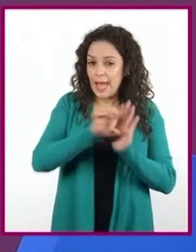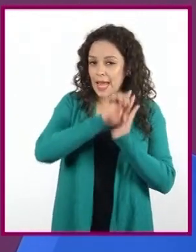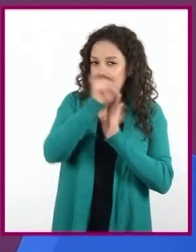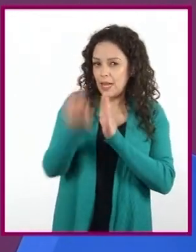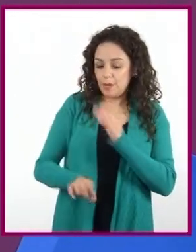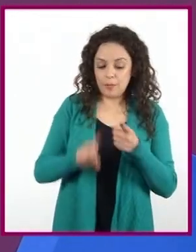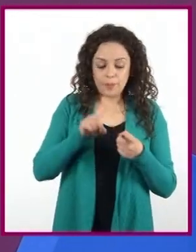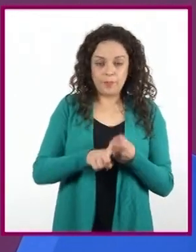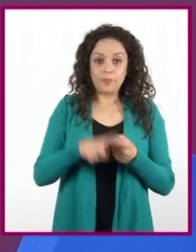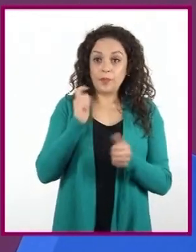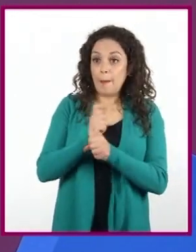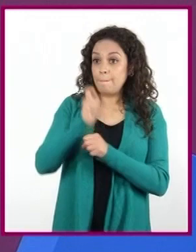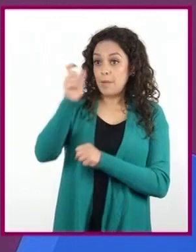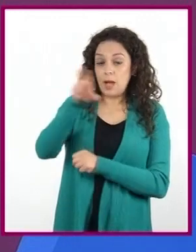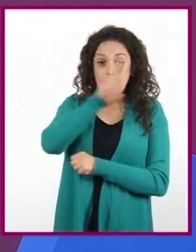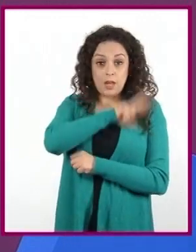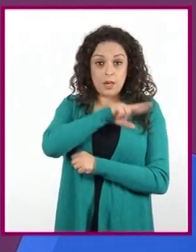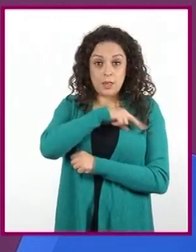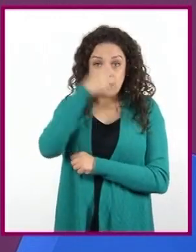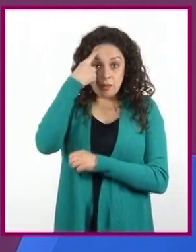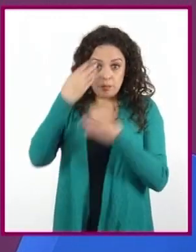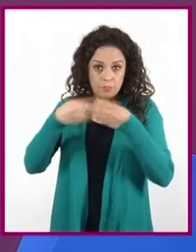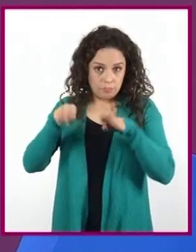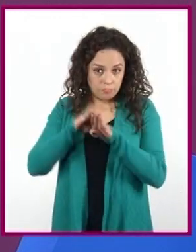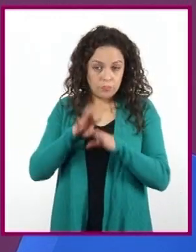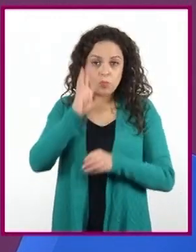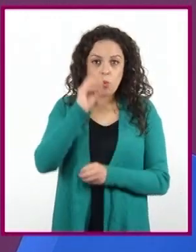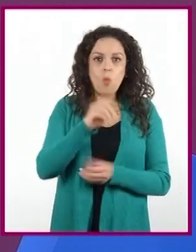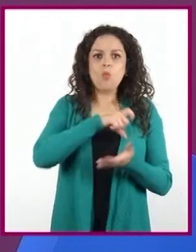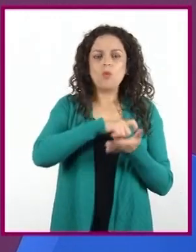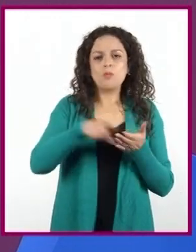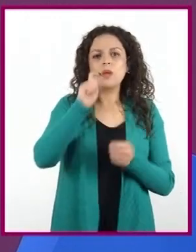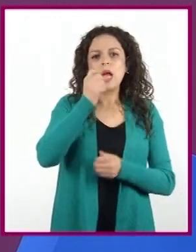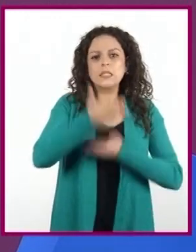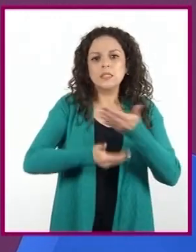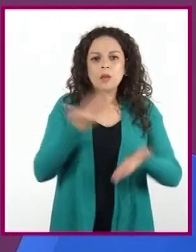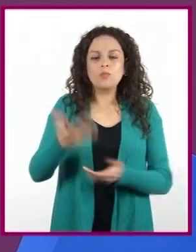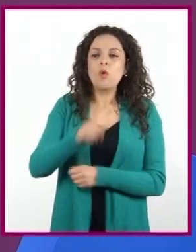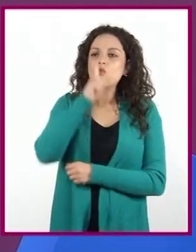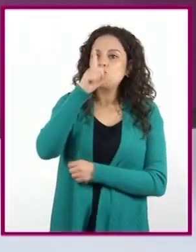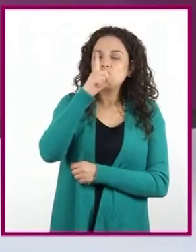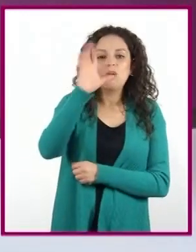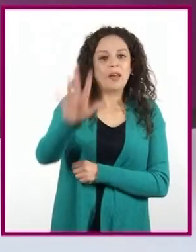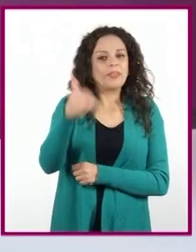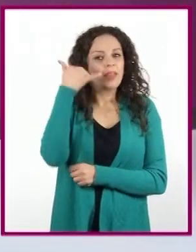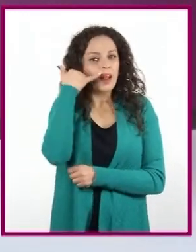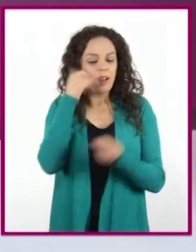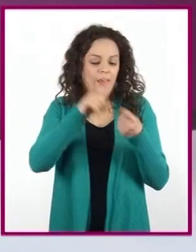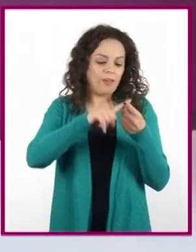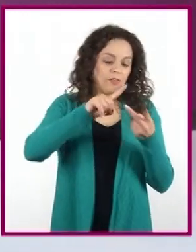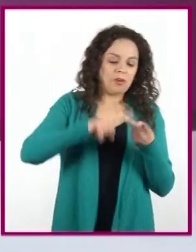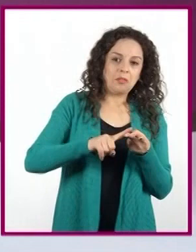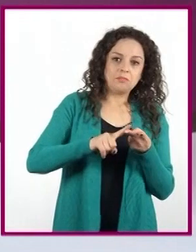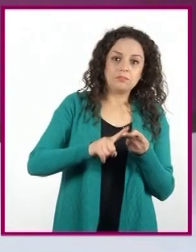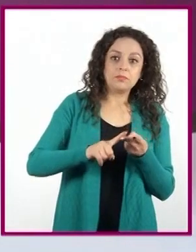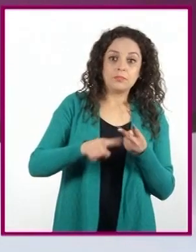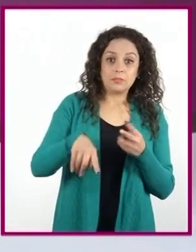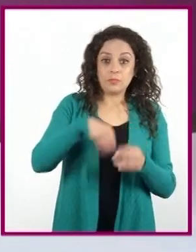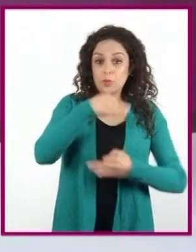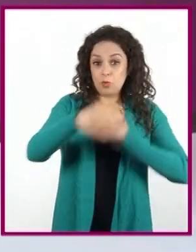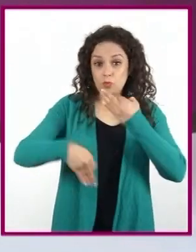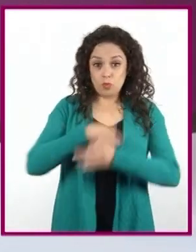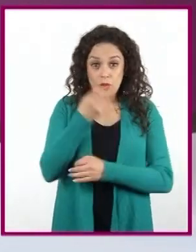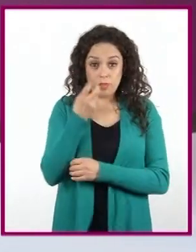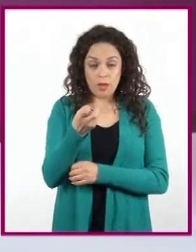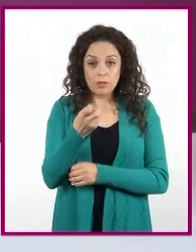muchos pagan renta por su vivienda, contratan algún servicio, la luz, el servicio telefónico, y en casi todos esos